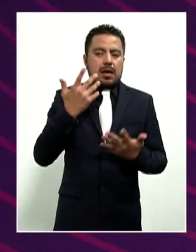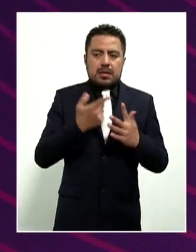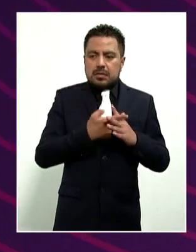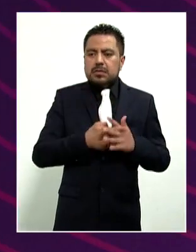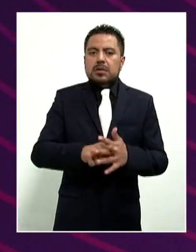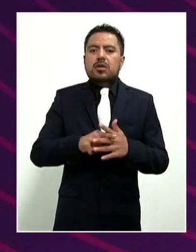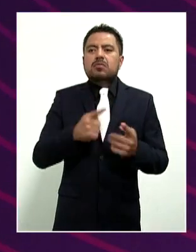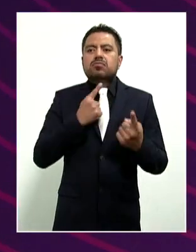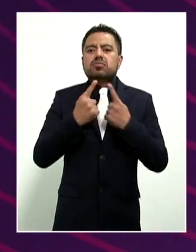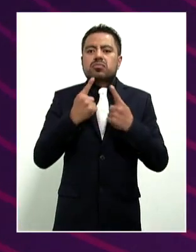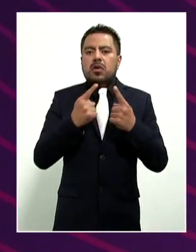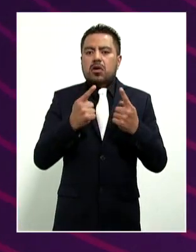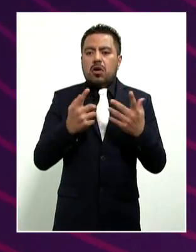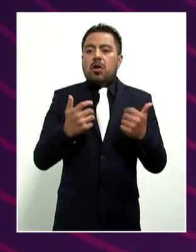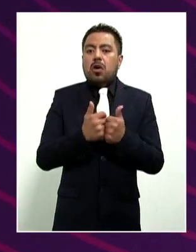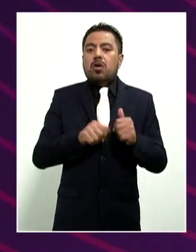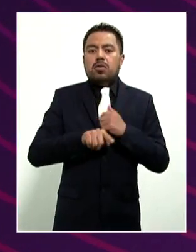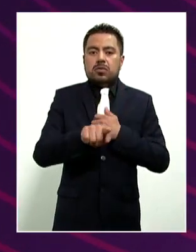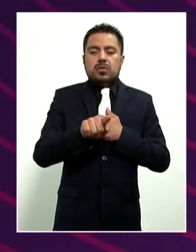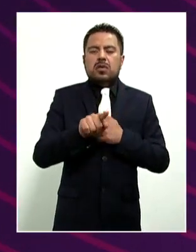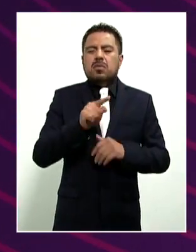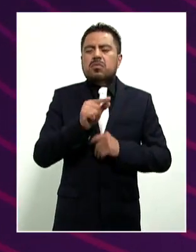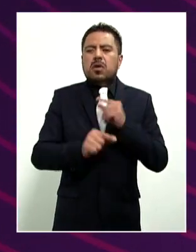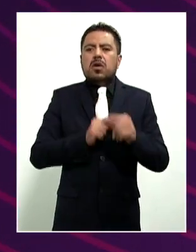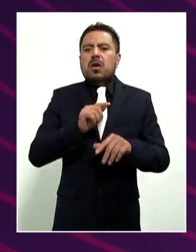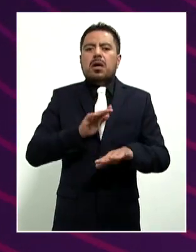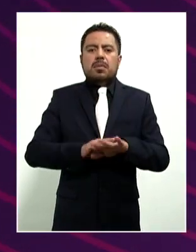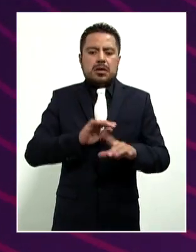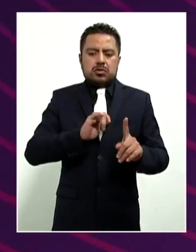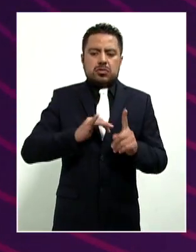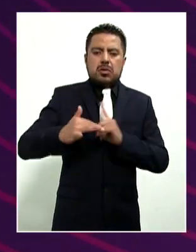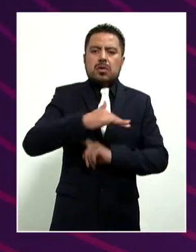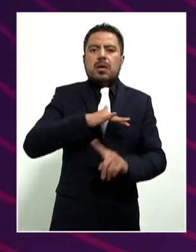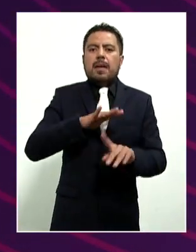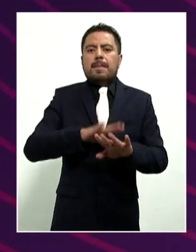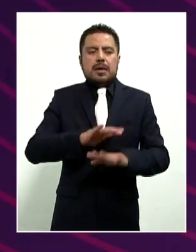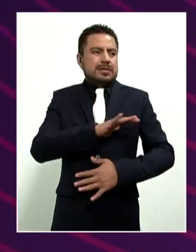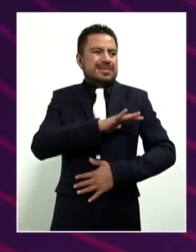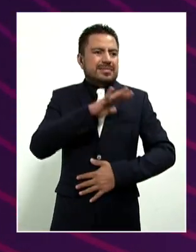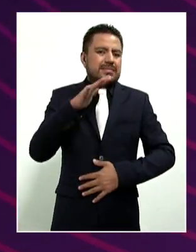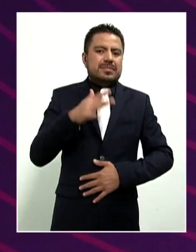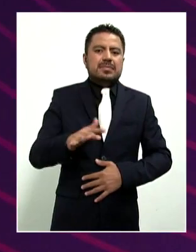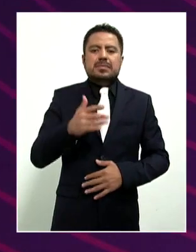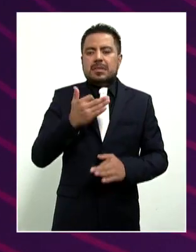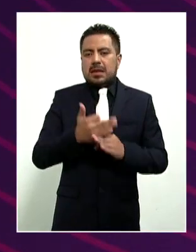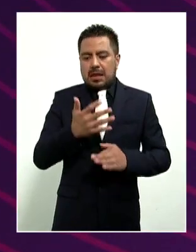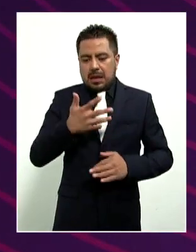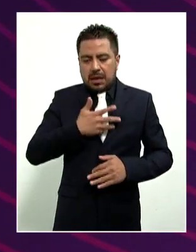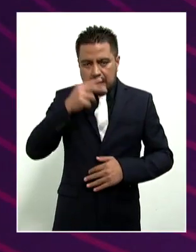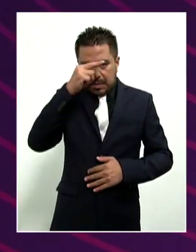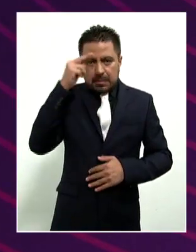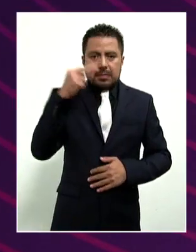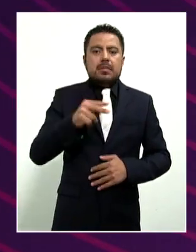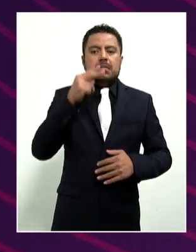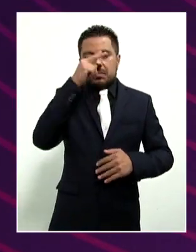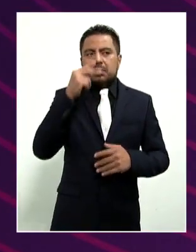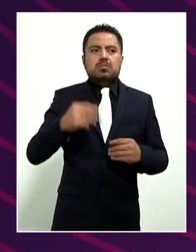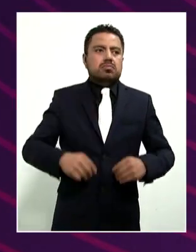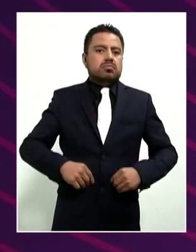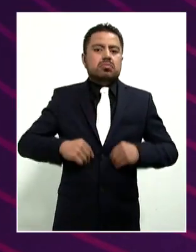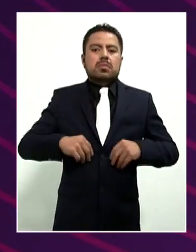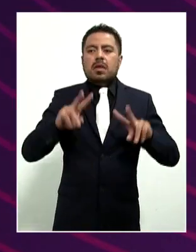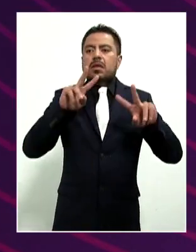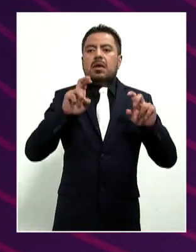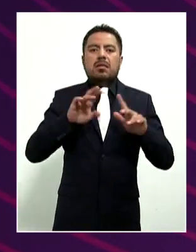esta conversación con ustedes un poco hablando del contexto más general que tiene México. México ha vivido el